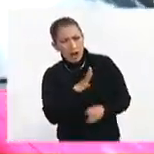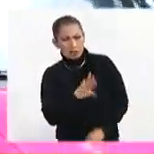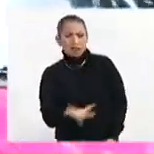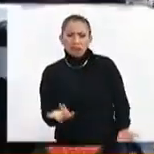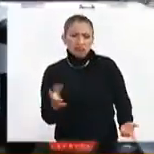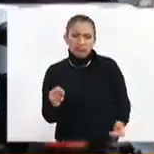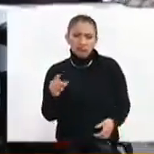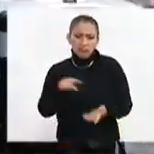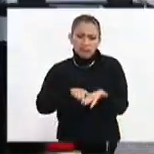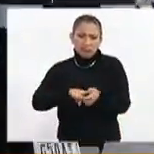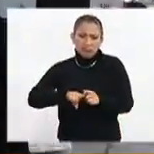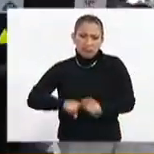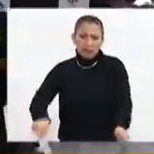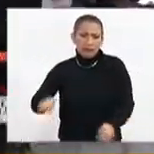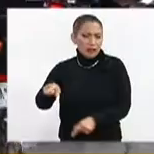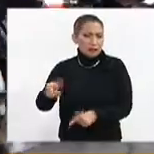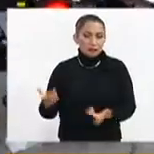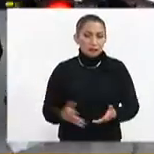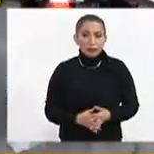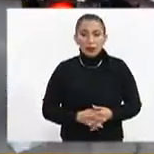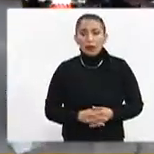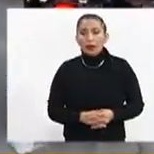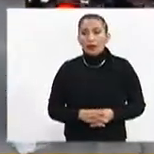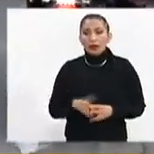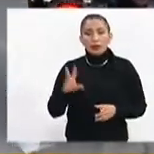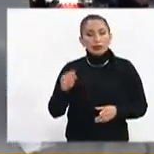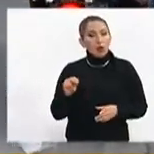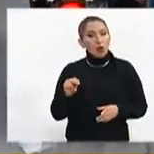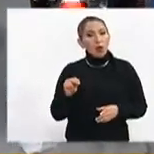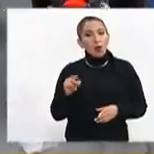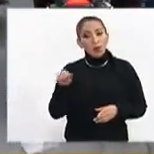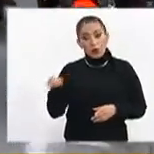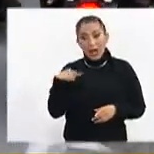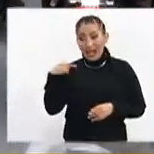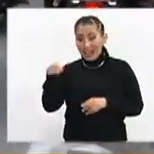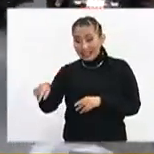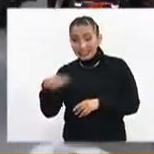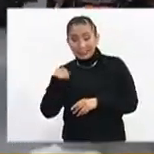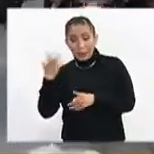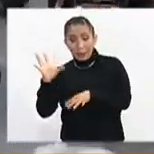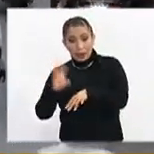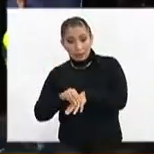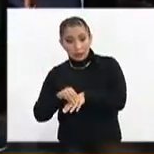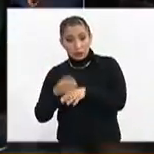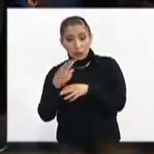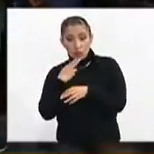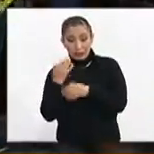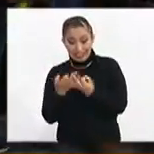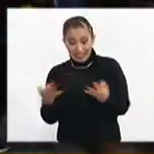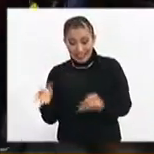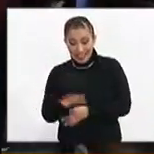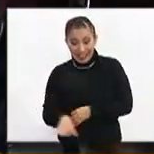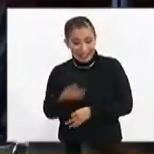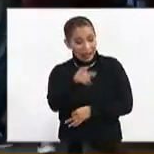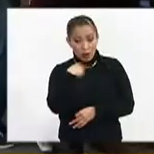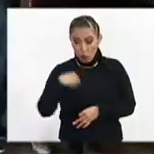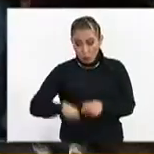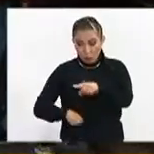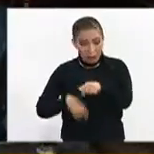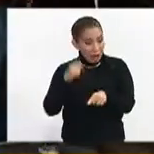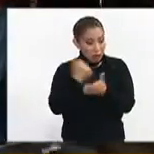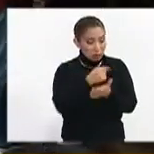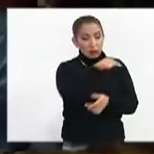ocurrieron, digamos, ¿no? En fin, no necesariamente una cosa lleva a la otra, porque es muy importante que se haga la